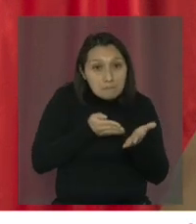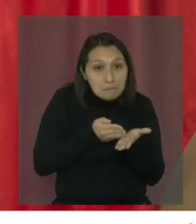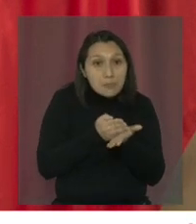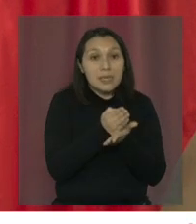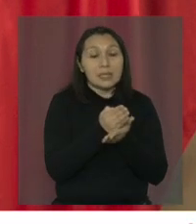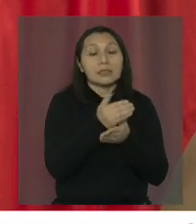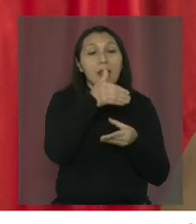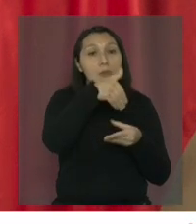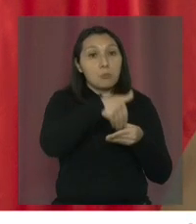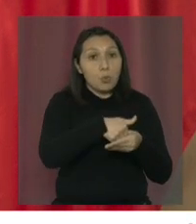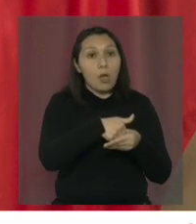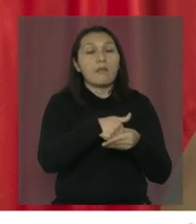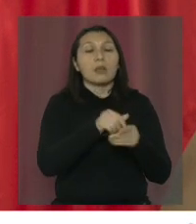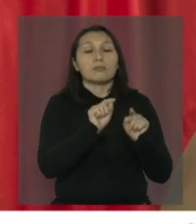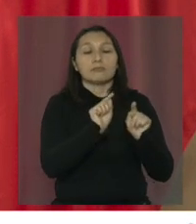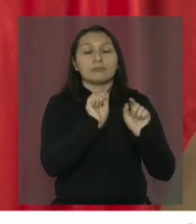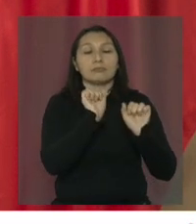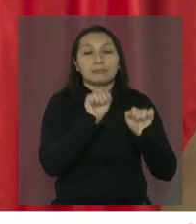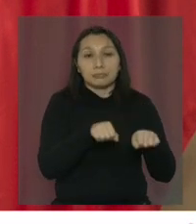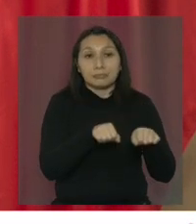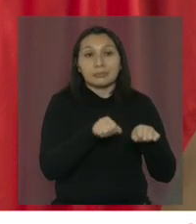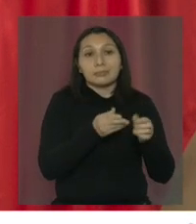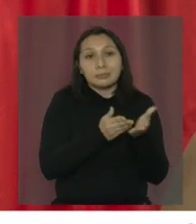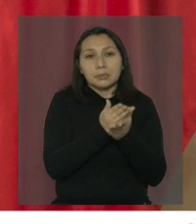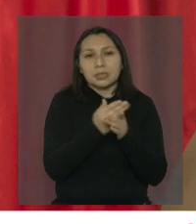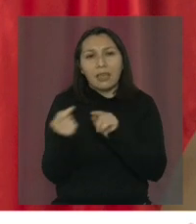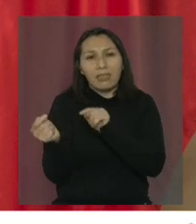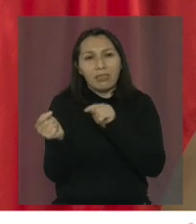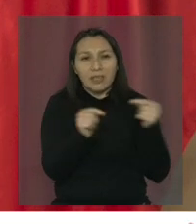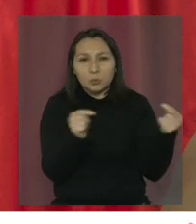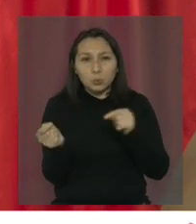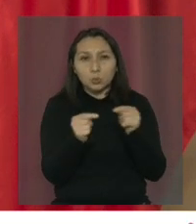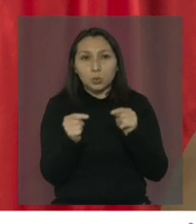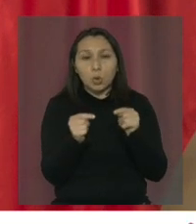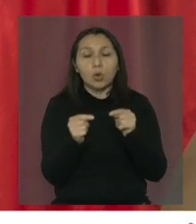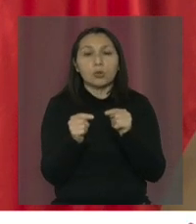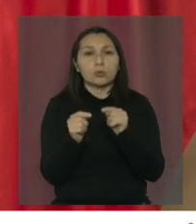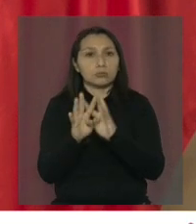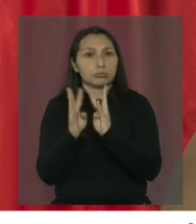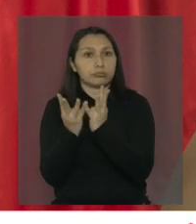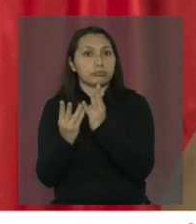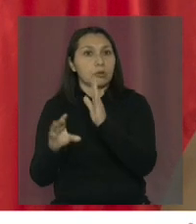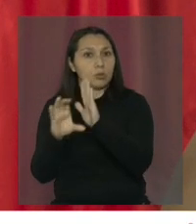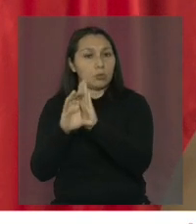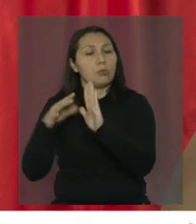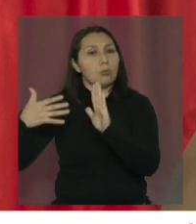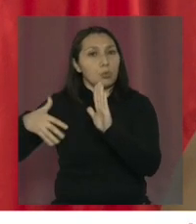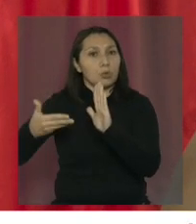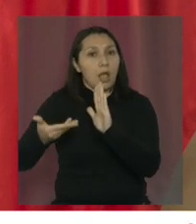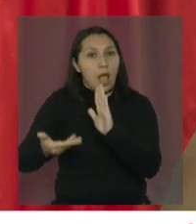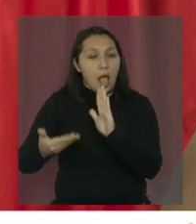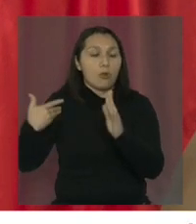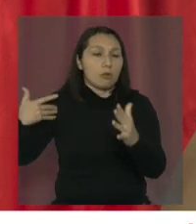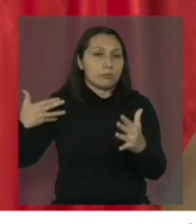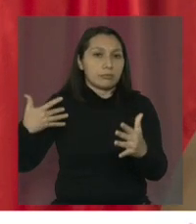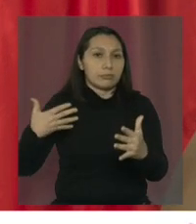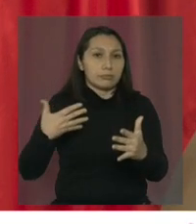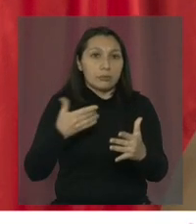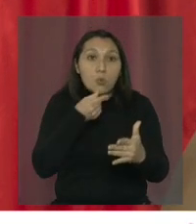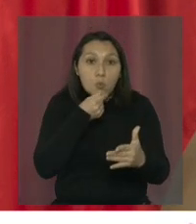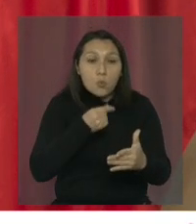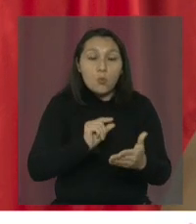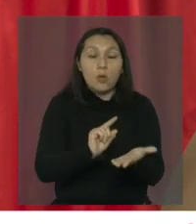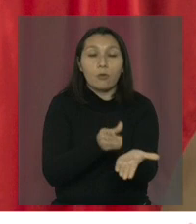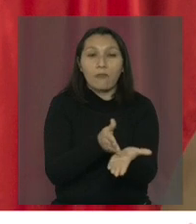acierto y que se inició con una discusión el constituyente importante y que hoy día no enmarca previo al